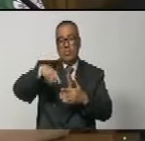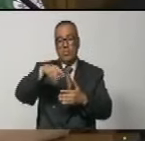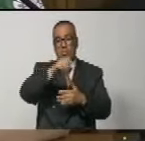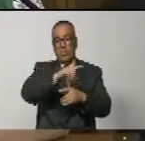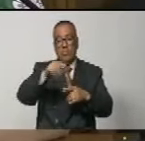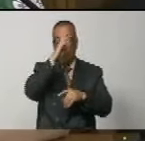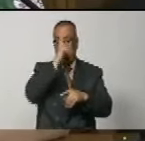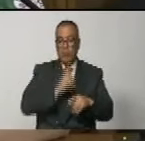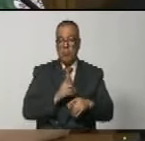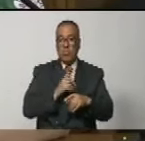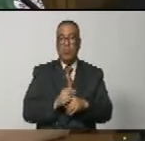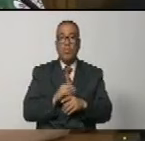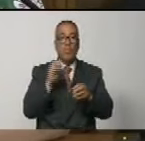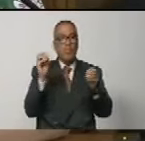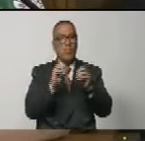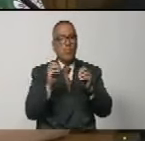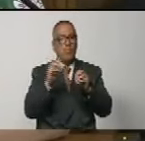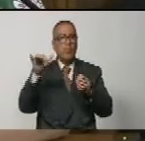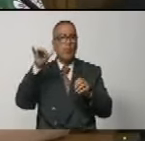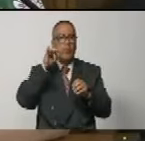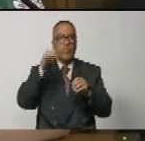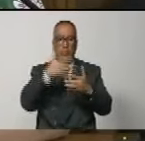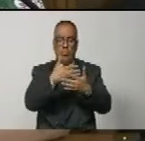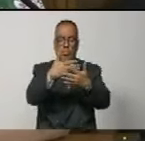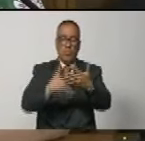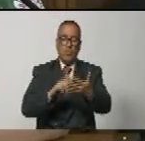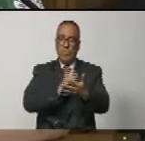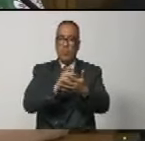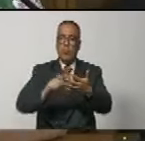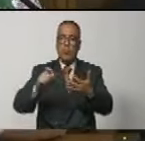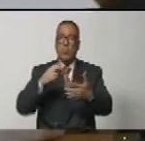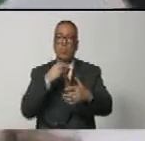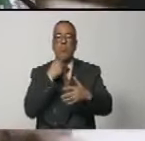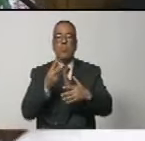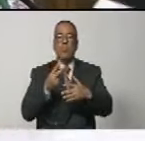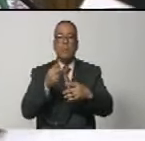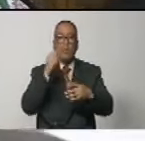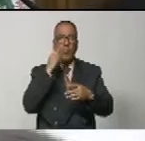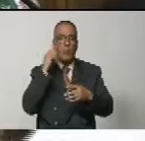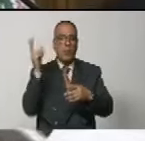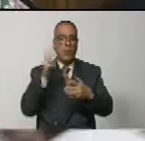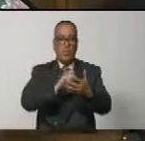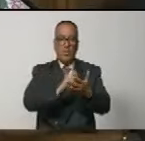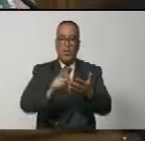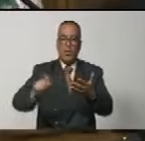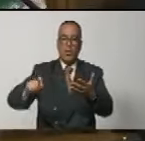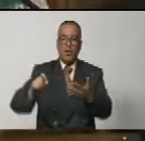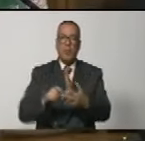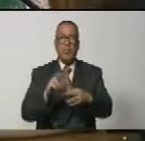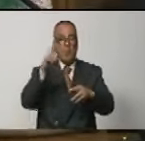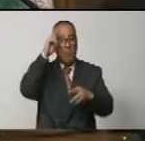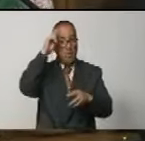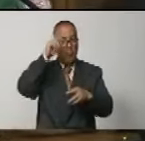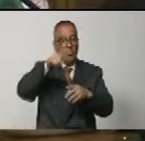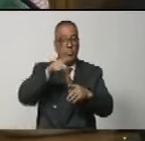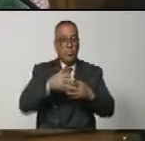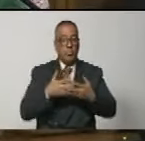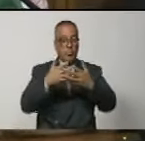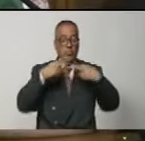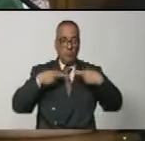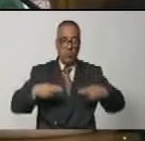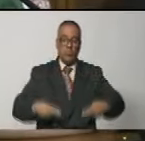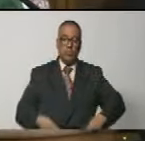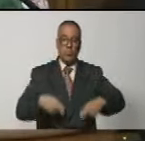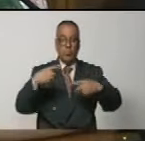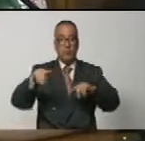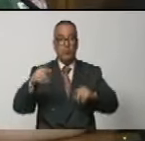con Discapacidad o por denuncia escrita u oral que será recogida por escrito. Se respetará la dignidad humana,